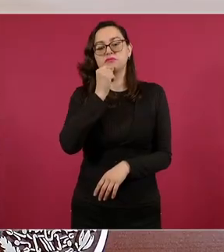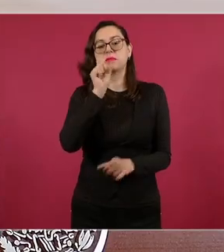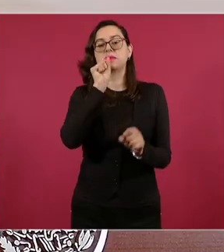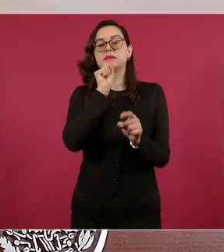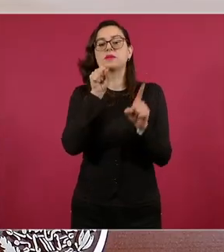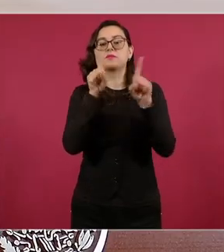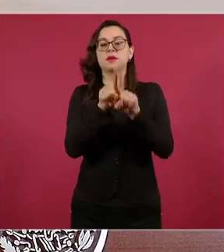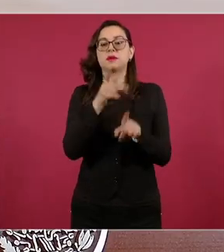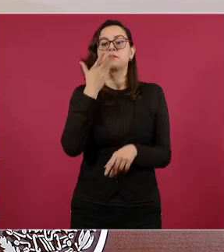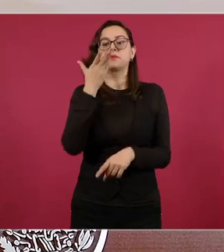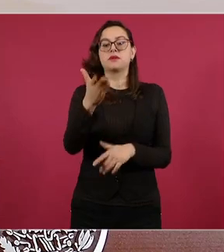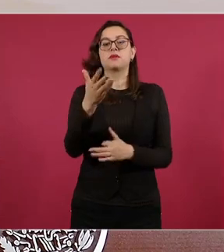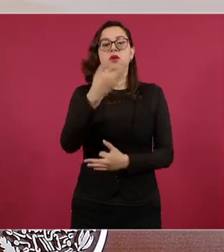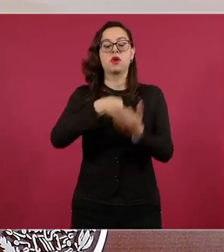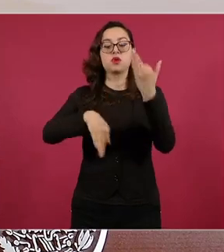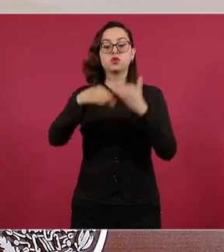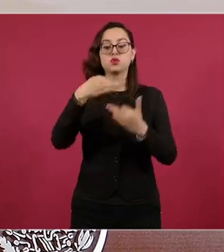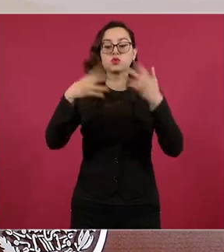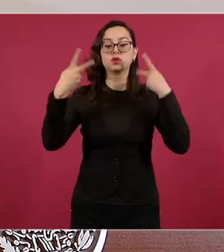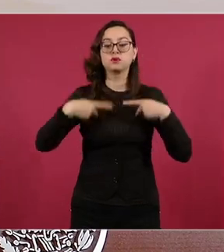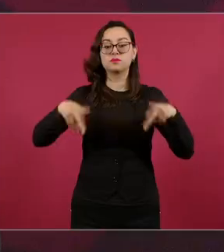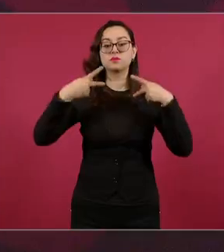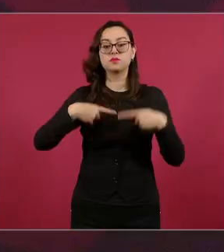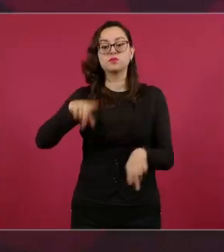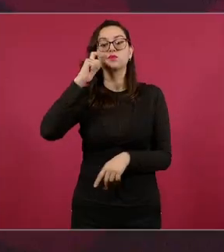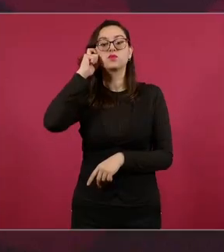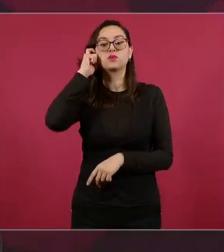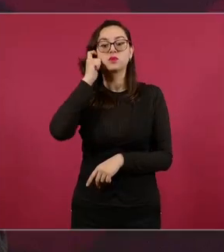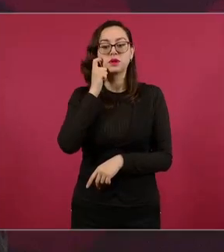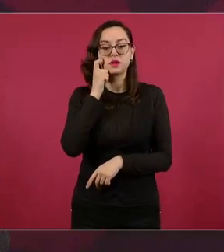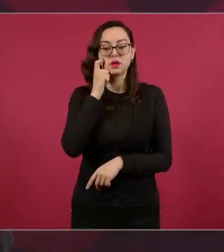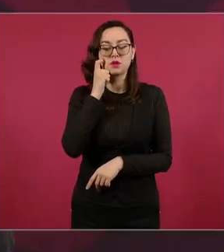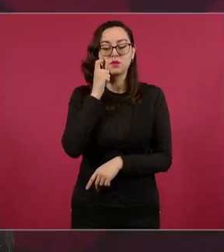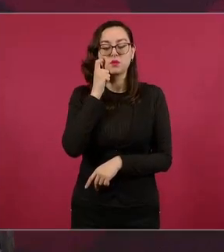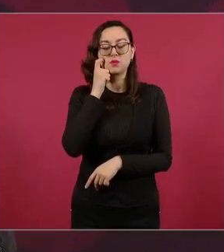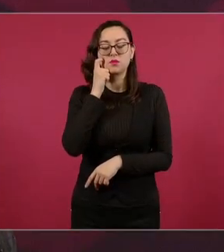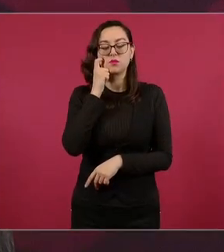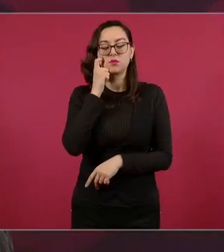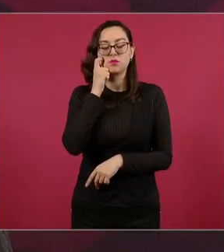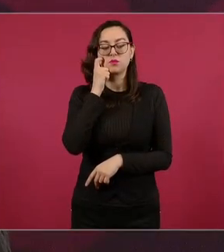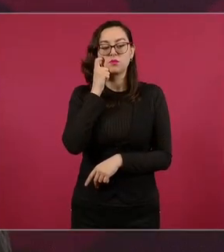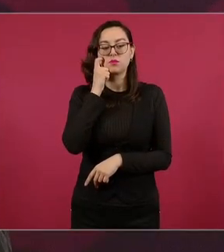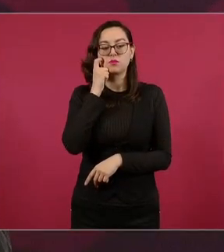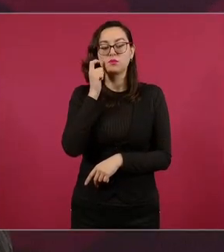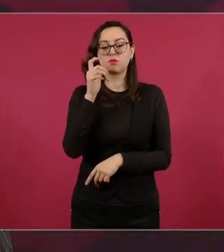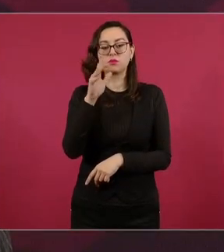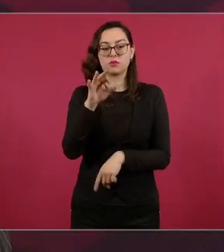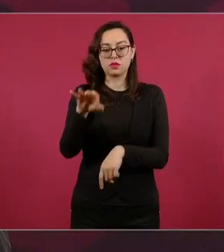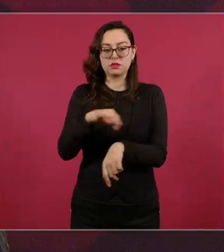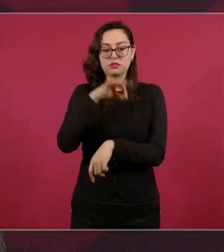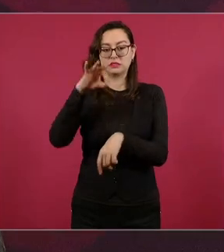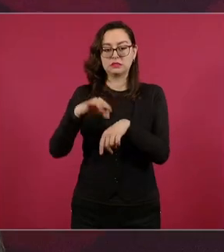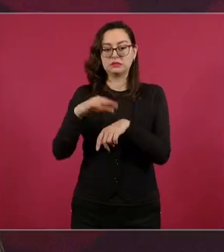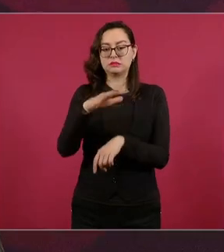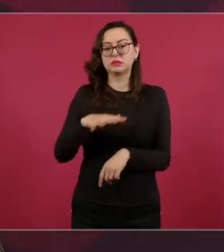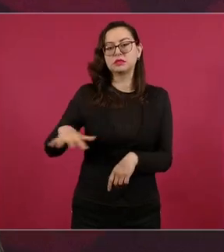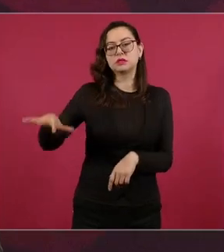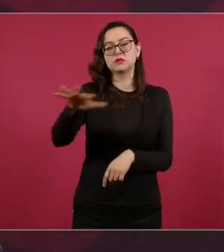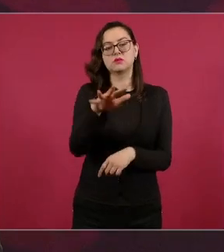a toda la gente de Guerrero de la región de Chilpancingo